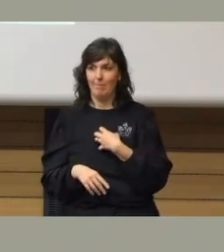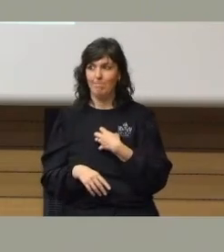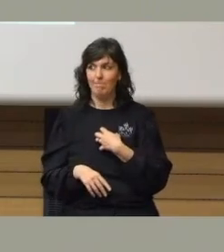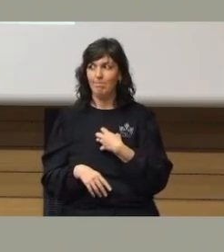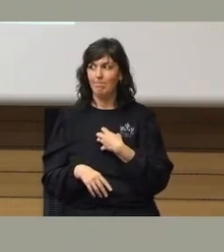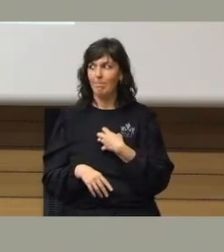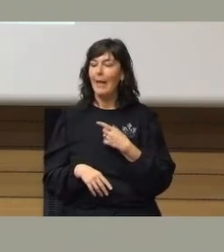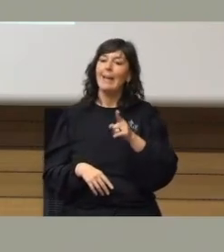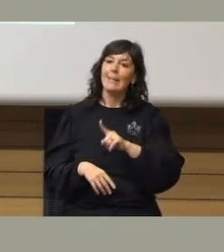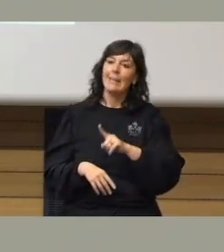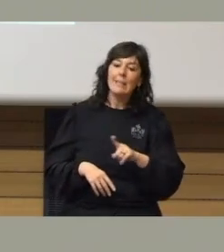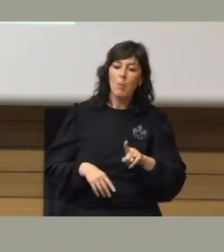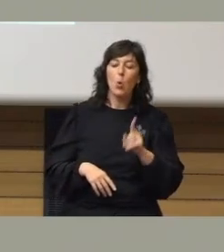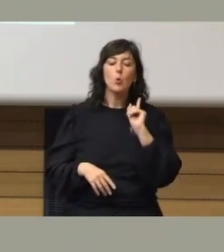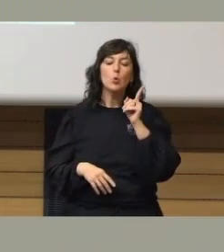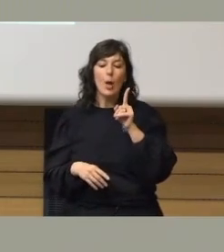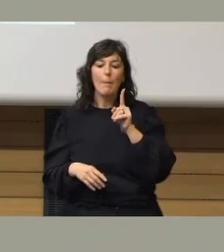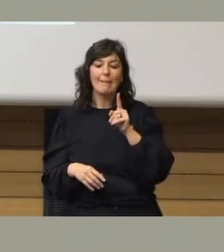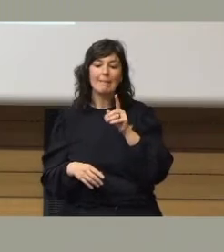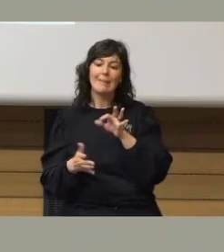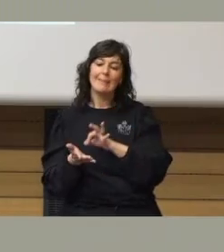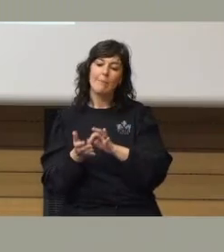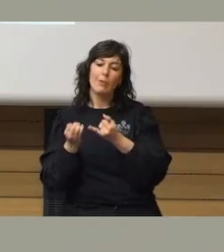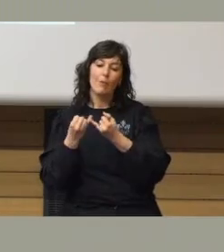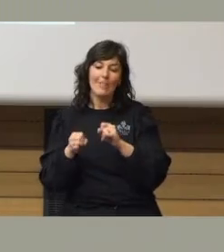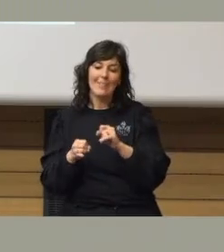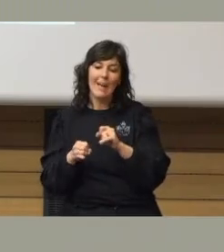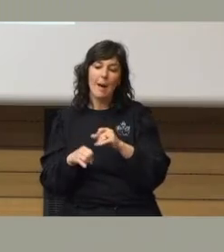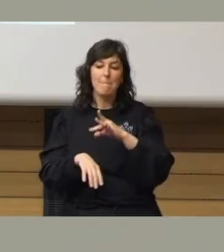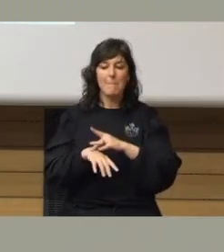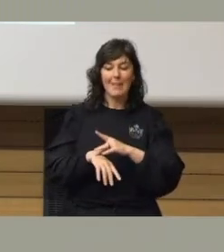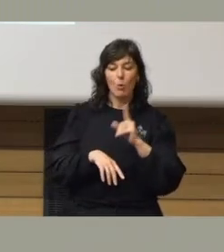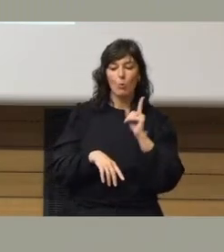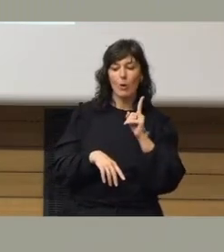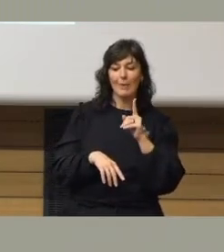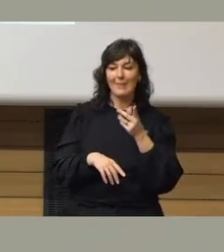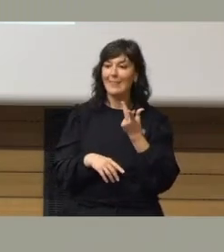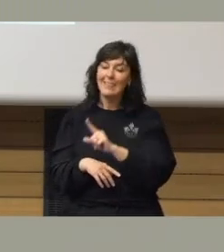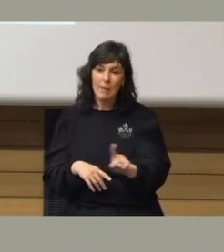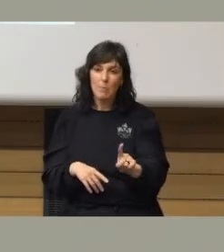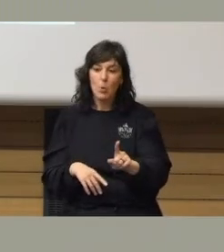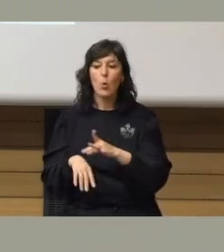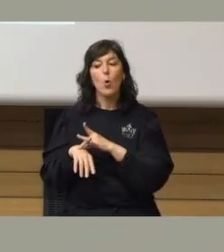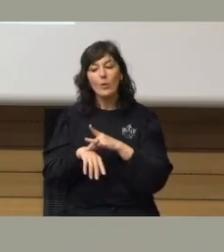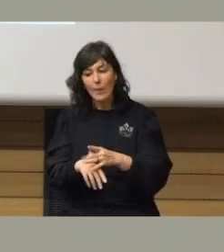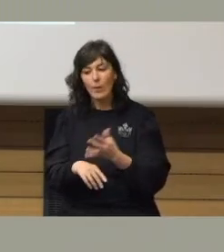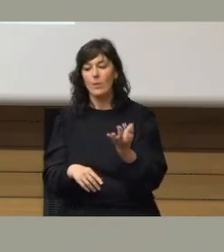Tampoco puede haber solo servicios de fiestas solo con sanitarios. Tiene que haber orientadores. Y también tiene que haber espacios de